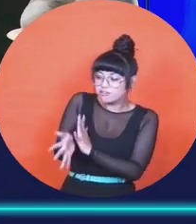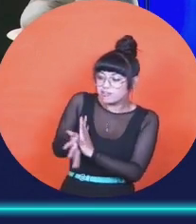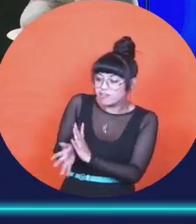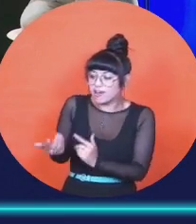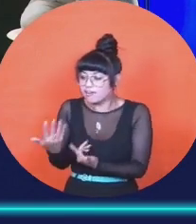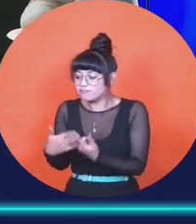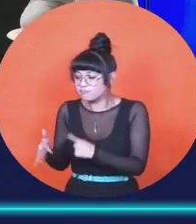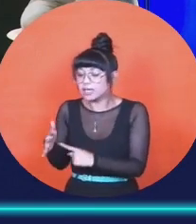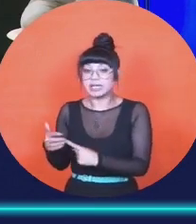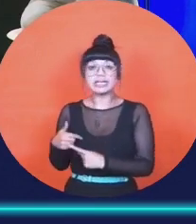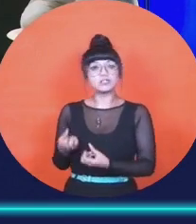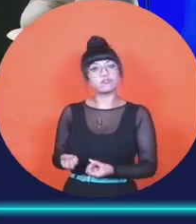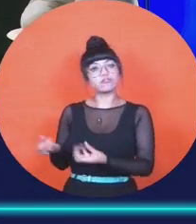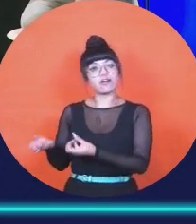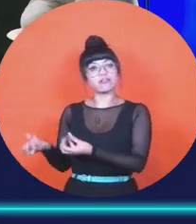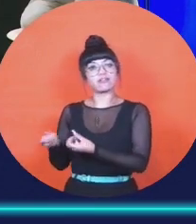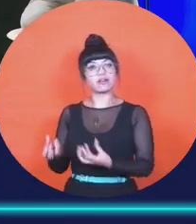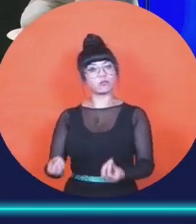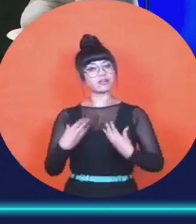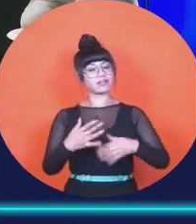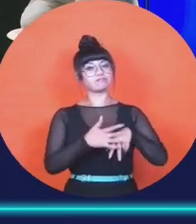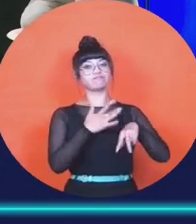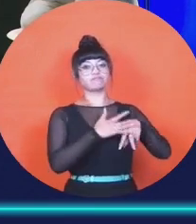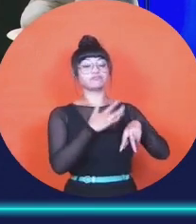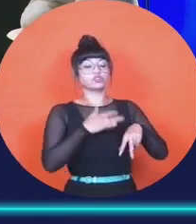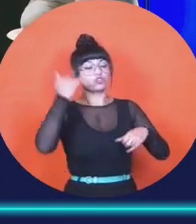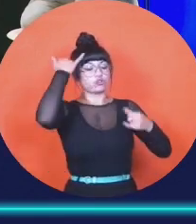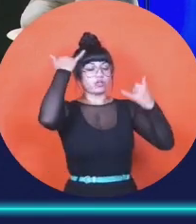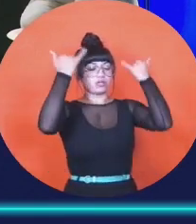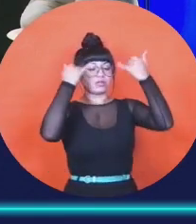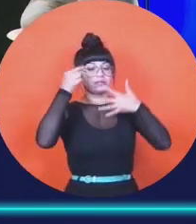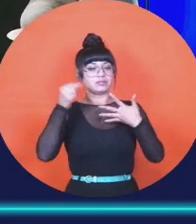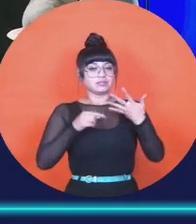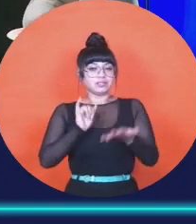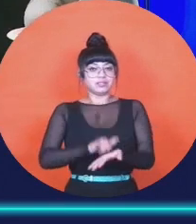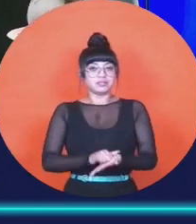podría ser muy útil. Esas serían como mis ideas al respecto.